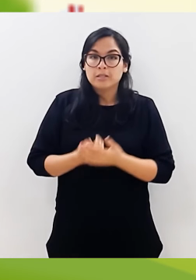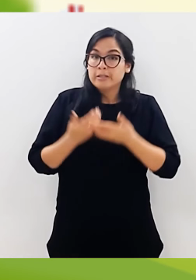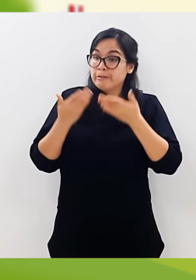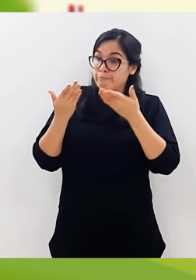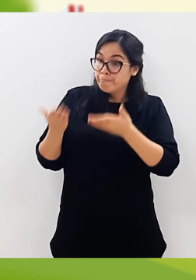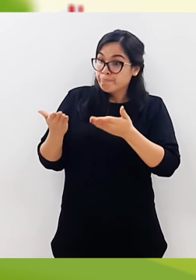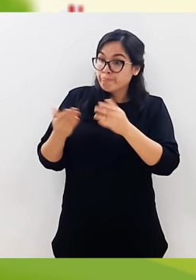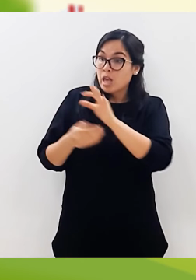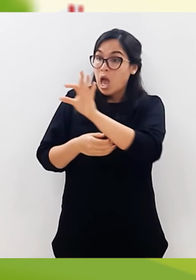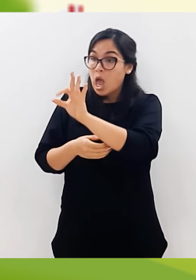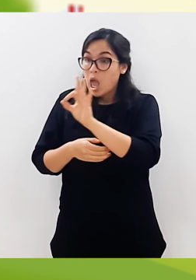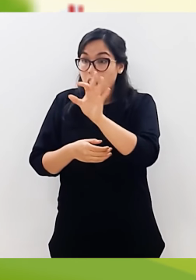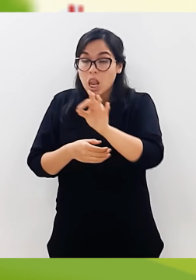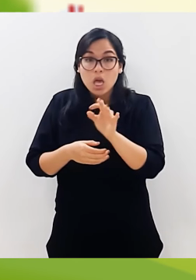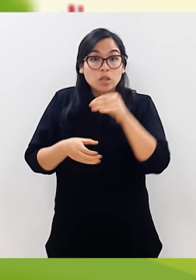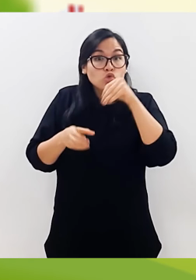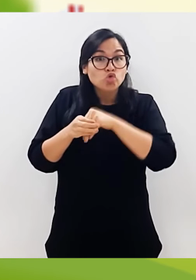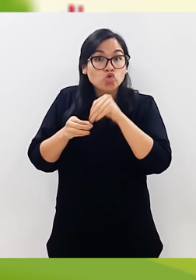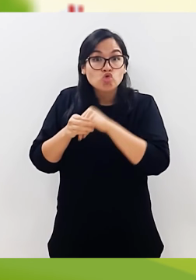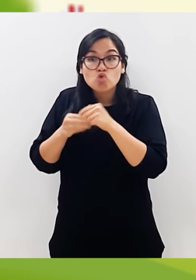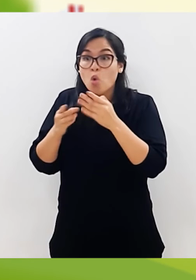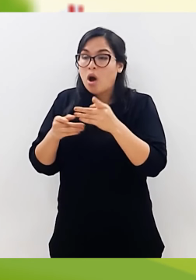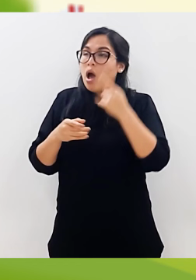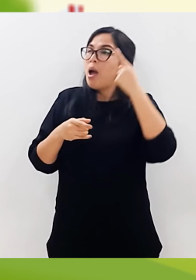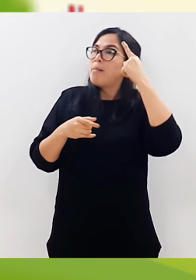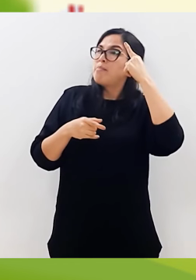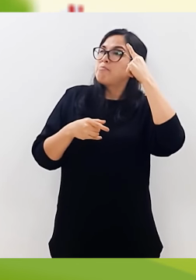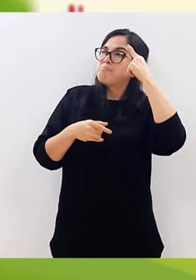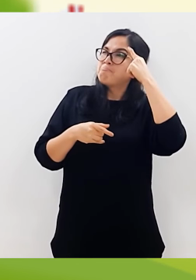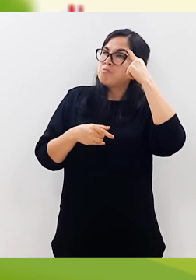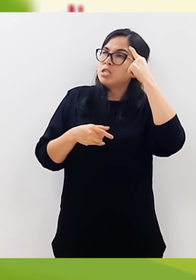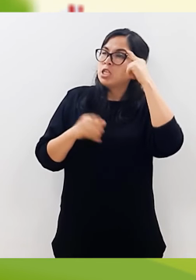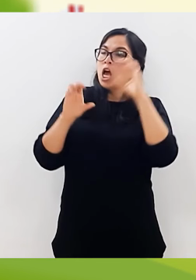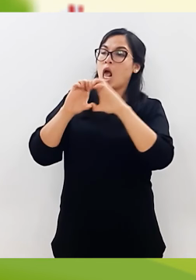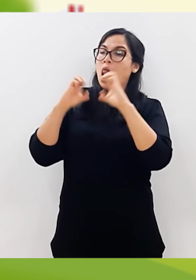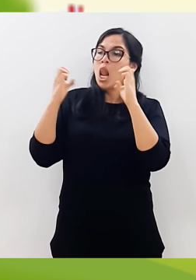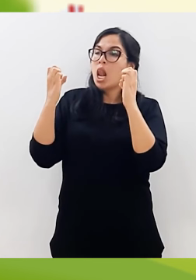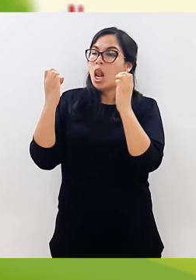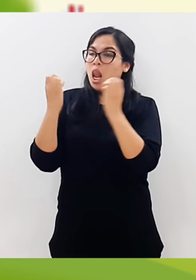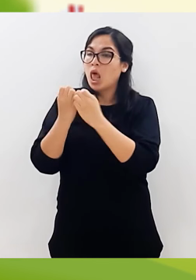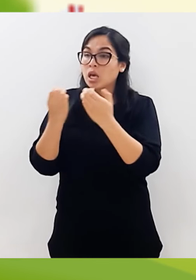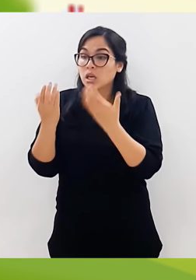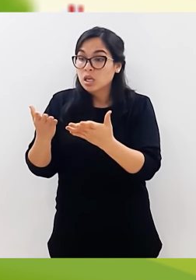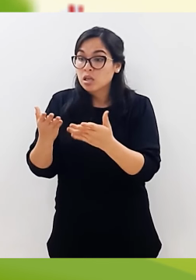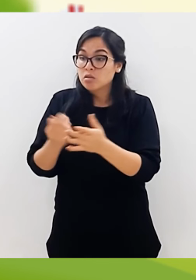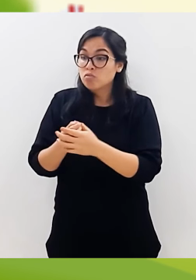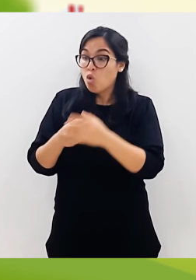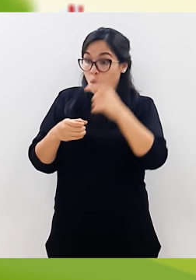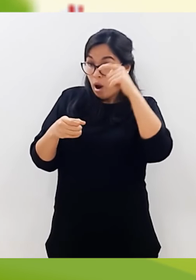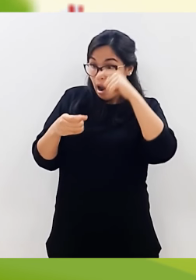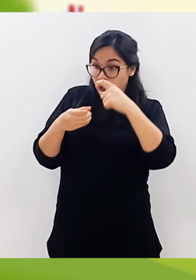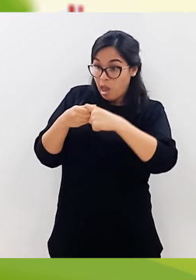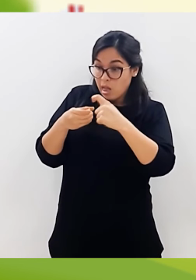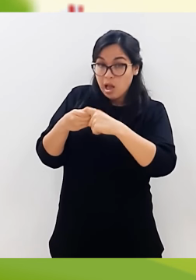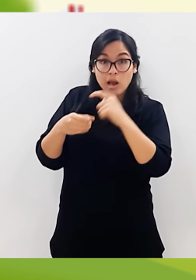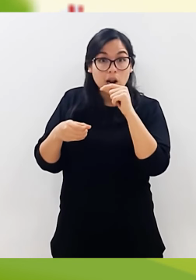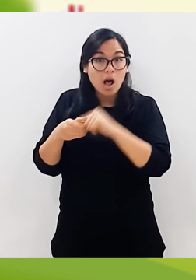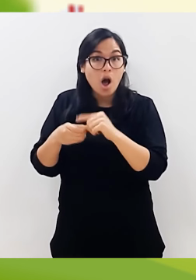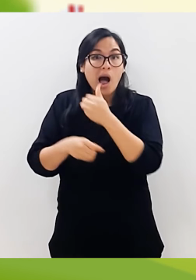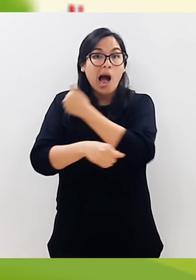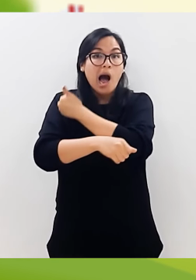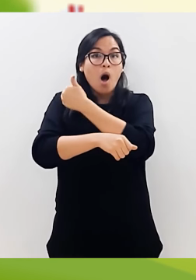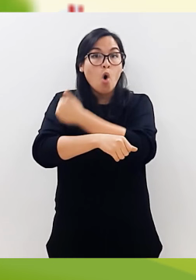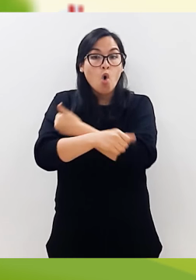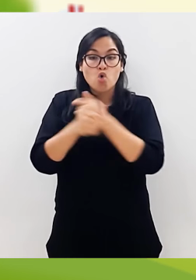Para tal elección, hay que tener en cuenta que el equipo debe estar integrado por una